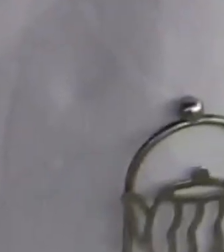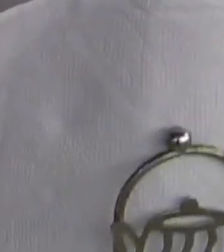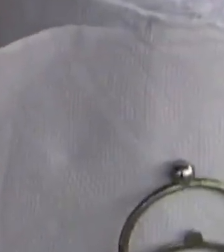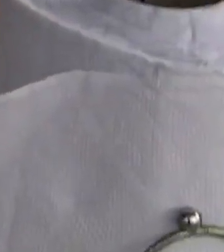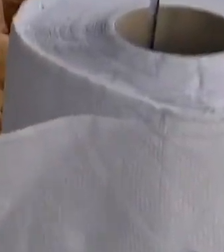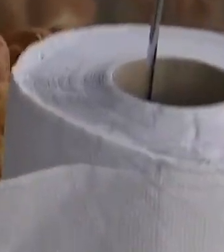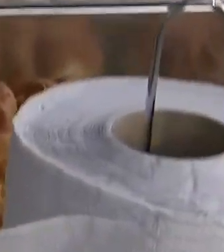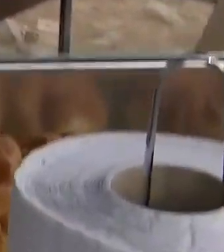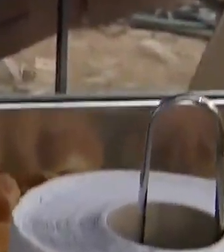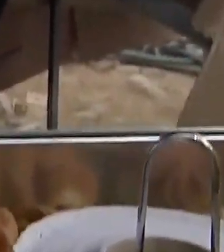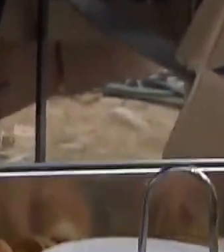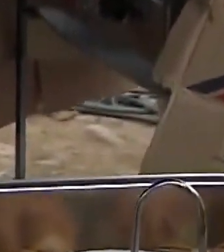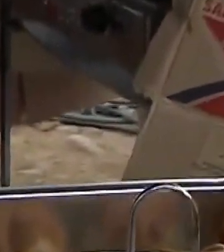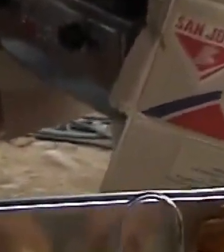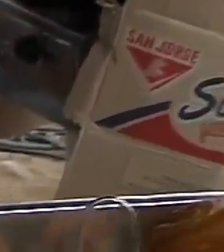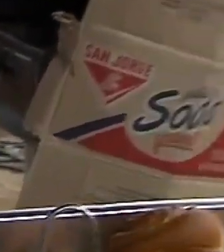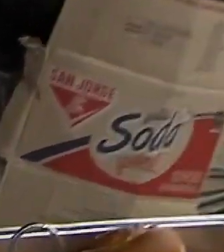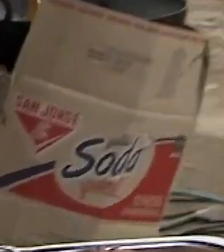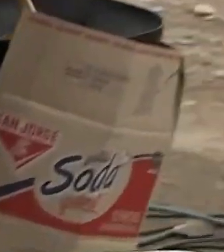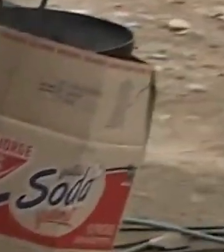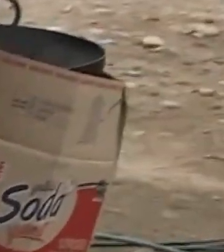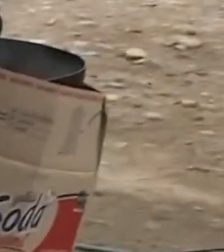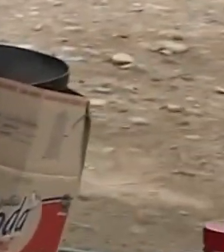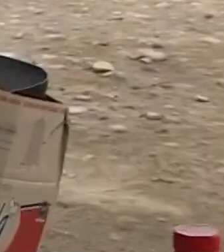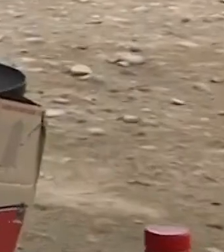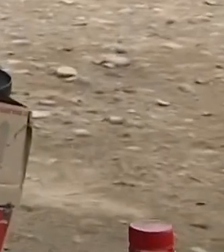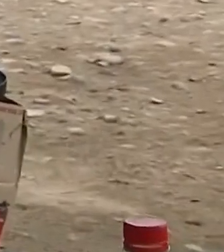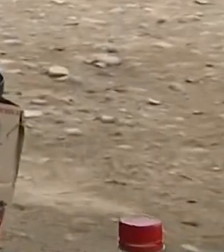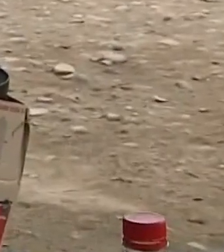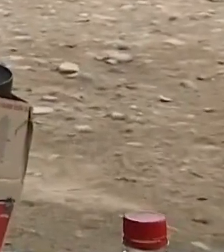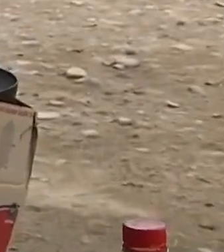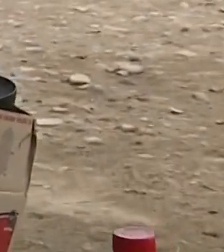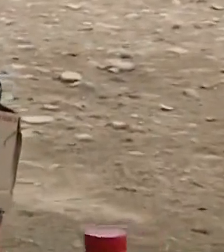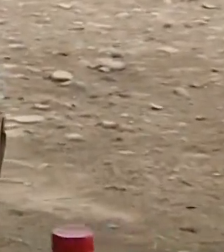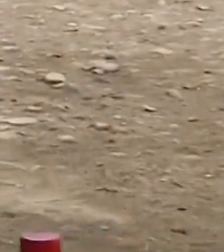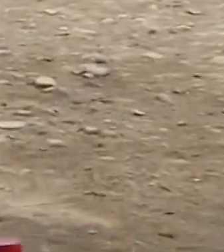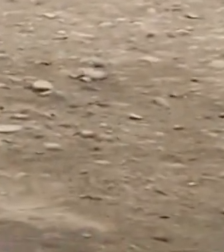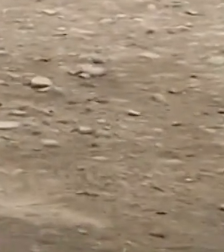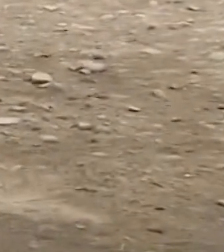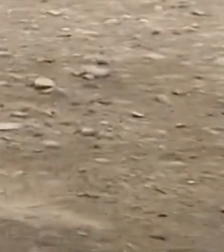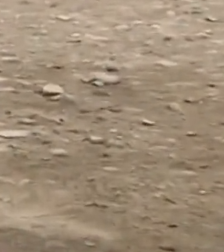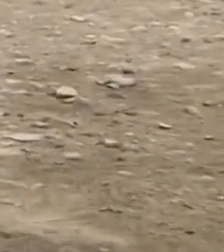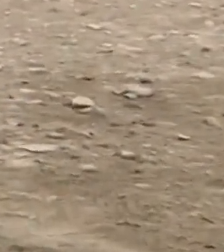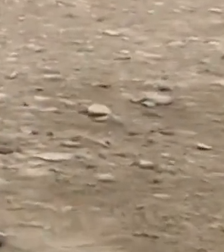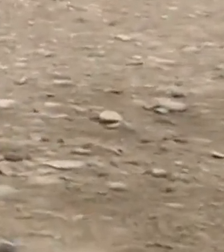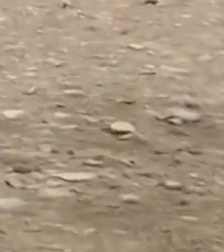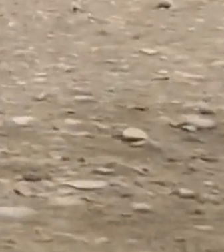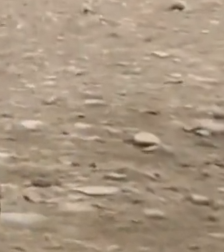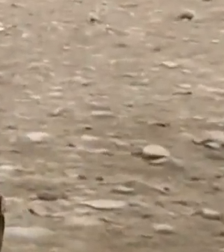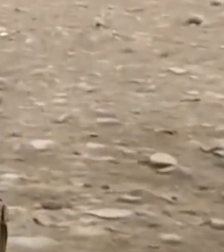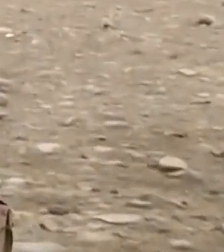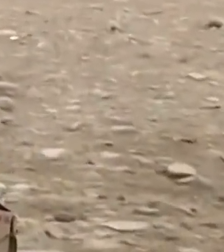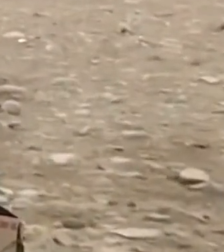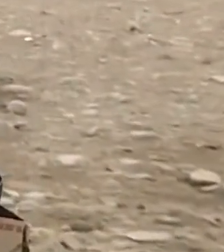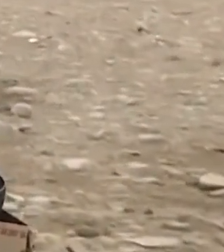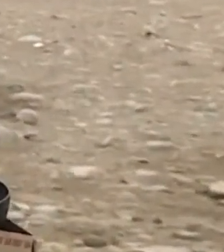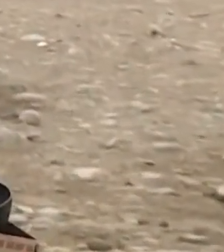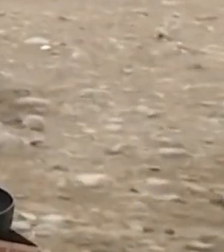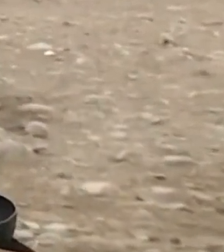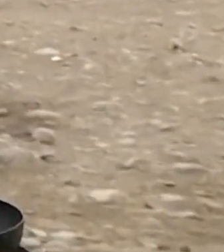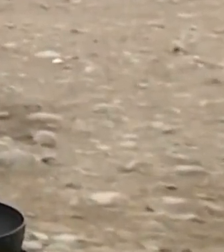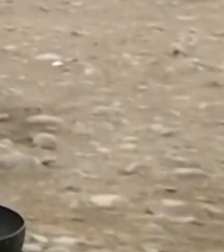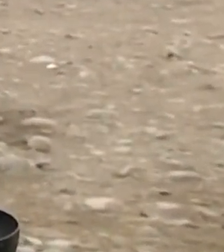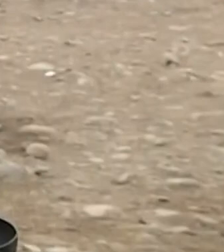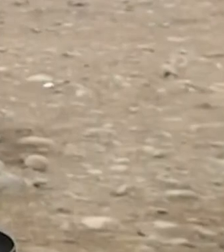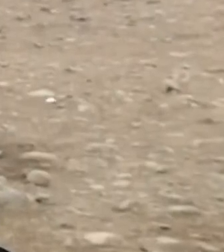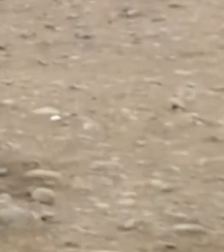alimento. Algo importantísimo, las porciones. ¿Cómo podemos ver la preparación aquí de un pancito con sangrecita que de pronto por ahí puedo acercar